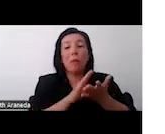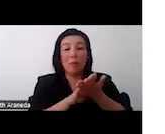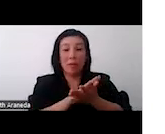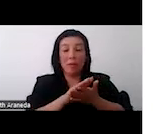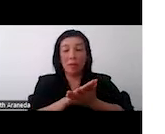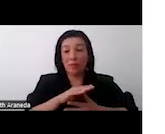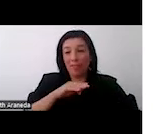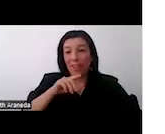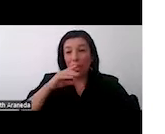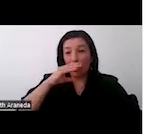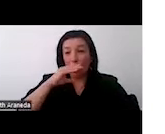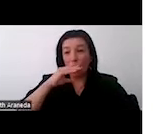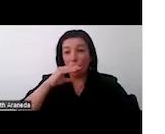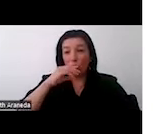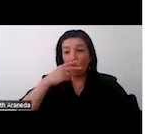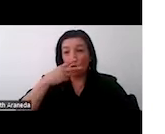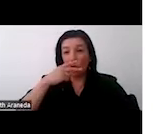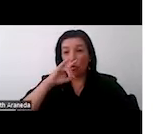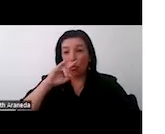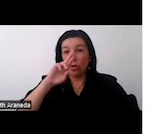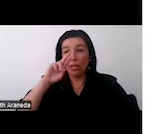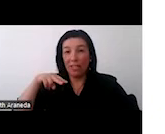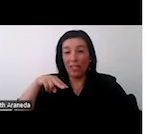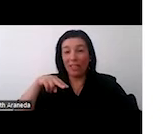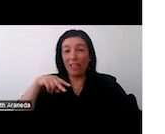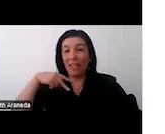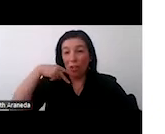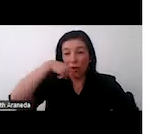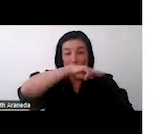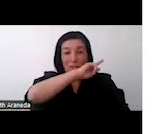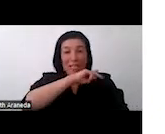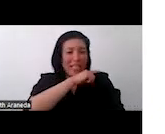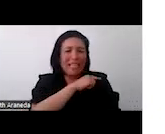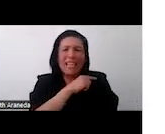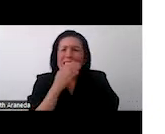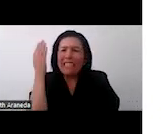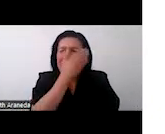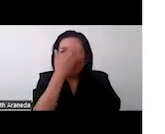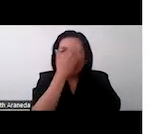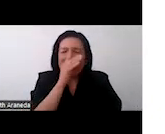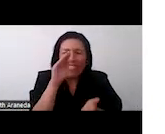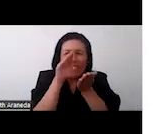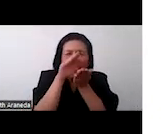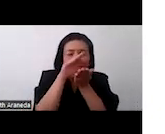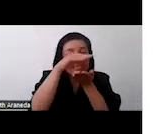por ejemplo, que la verdad es que es una ave negrita, negrita y muy chiquitita,